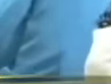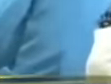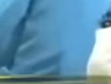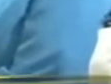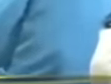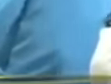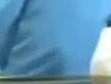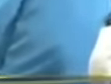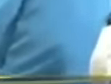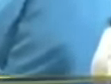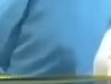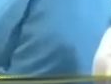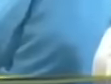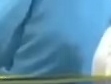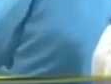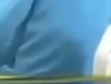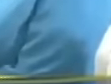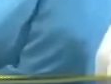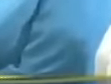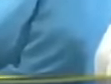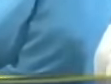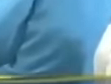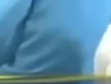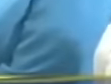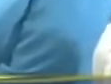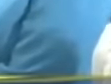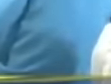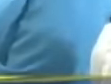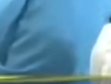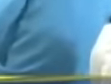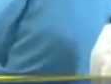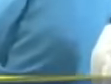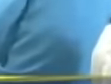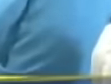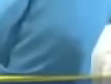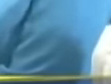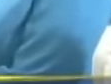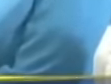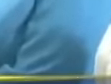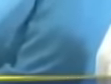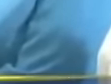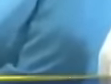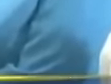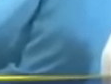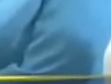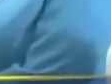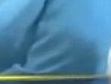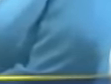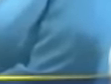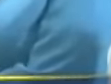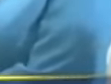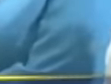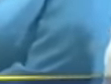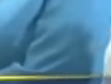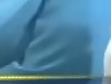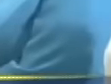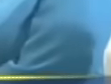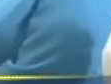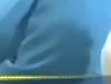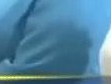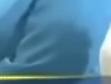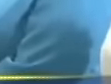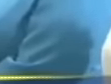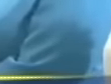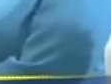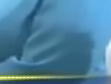la revolución bolivariana y que han permitido también ir adaptando cada una de estas leyes tan necesarias para el proceso